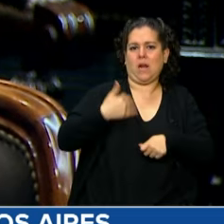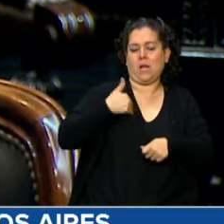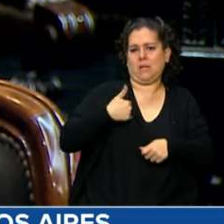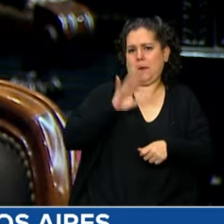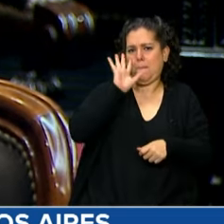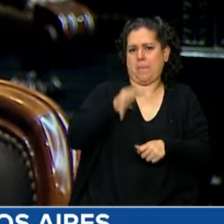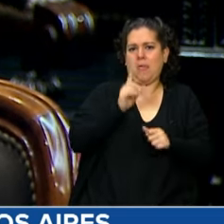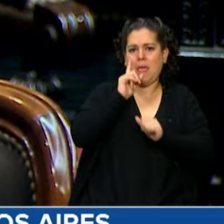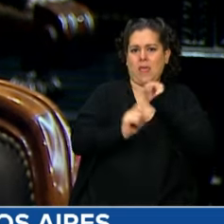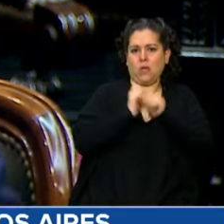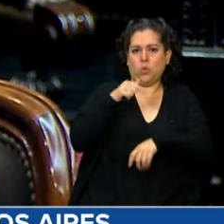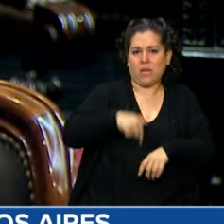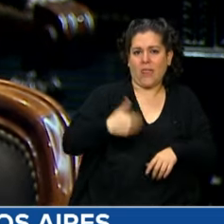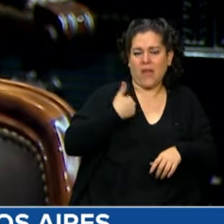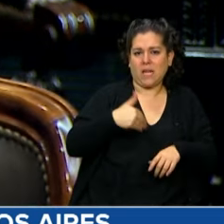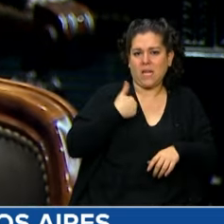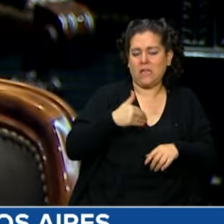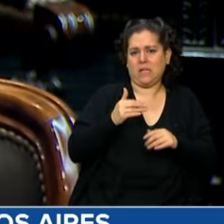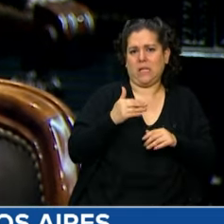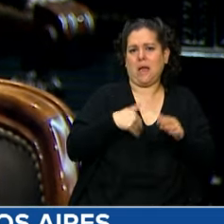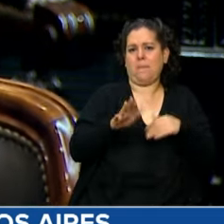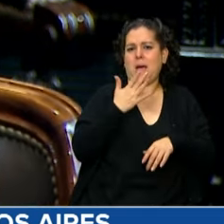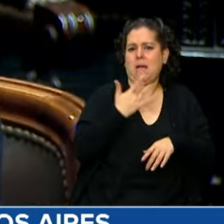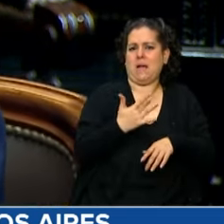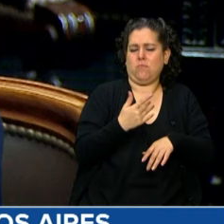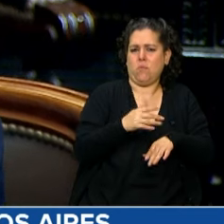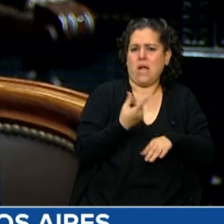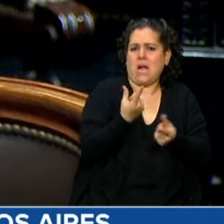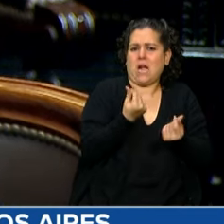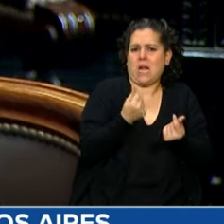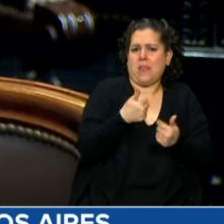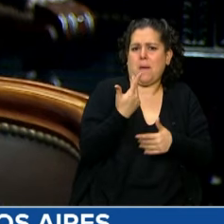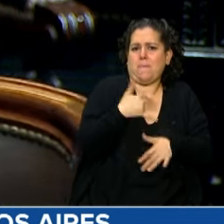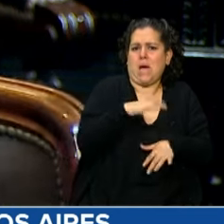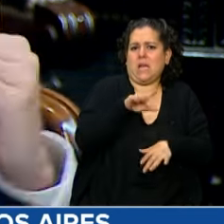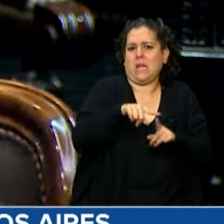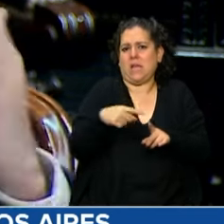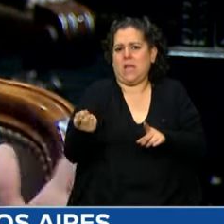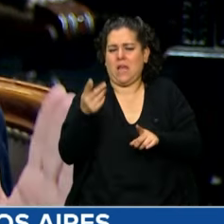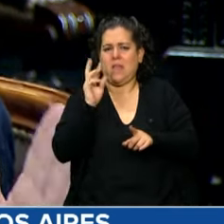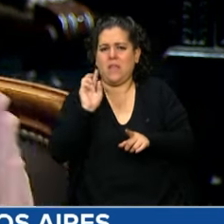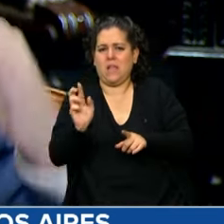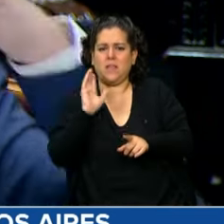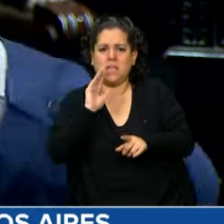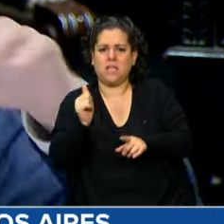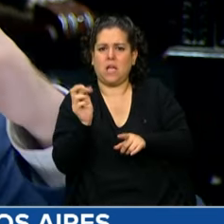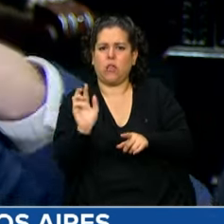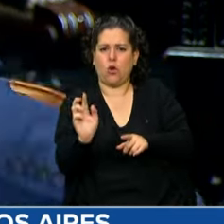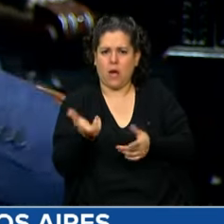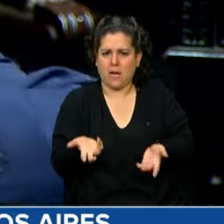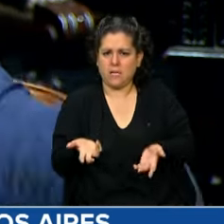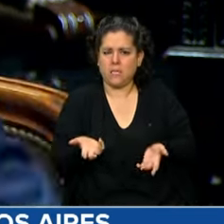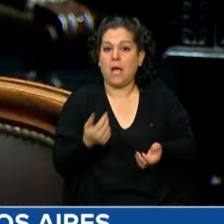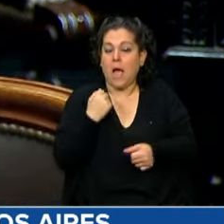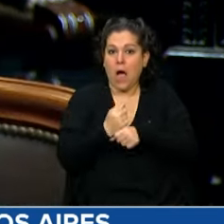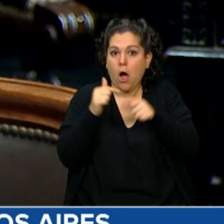hacen calzado muy por arriba de costo de los 16 que es bastante plata al son